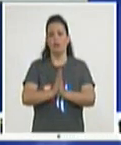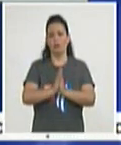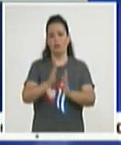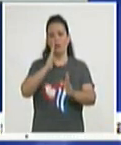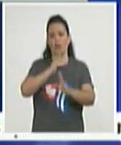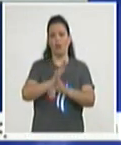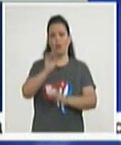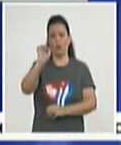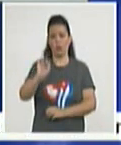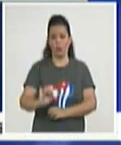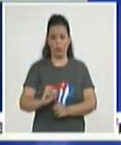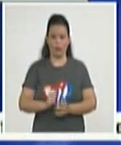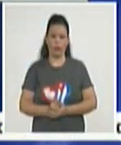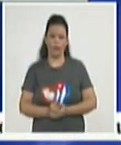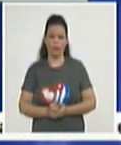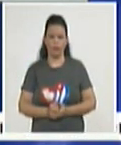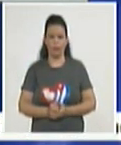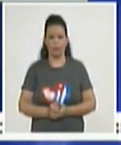sigue